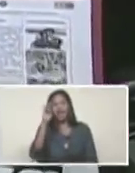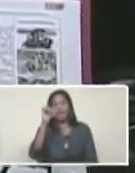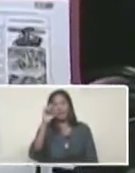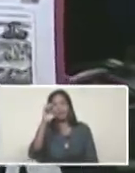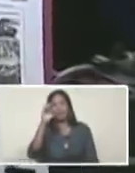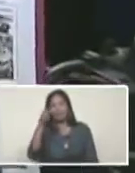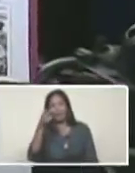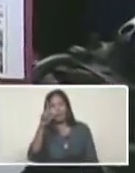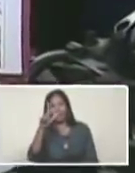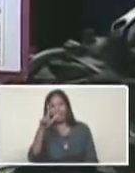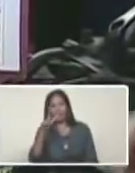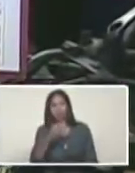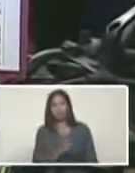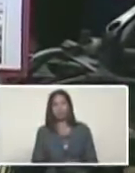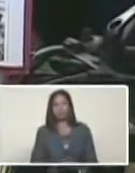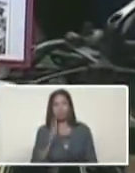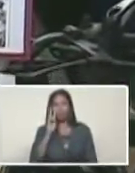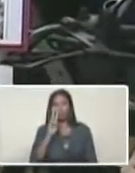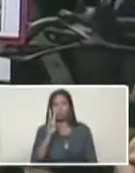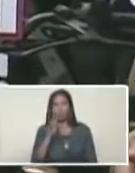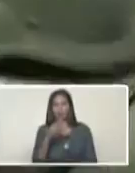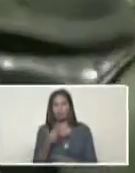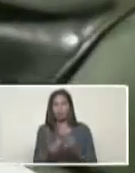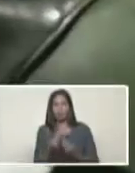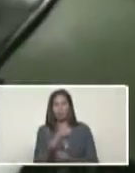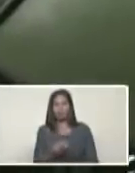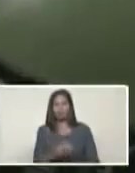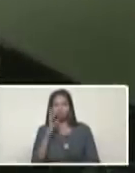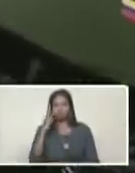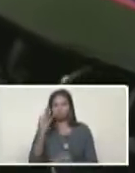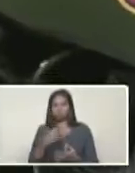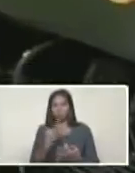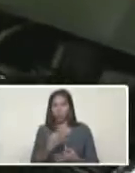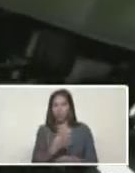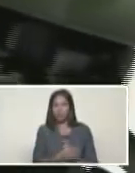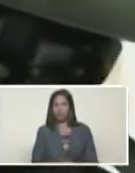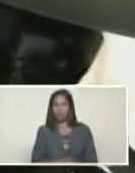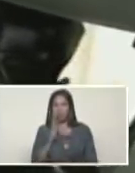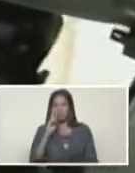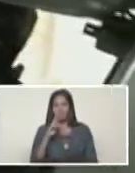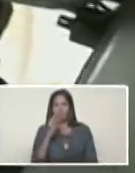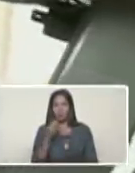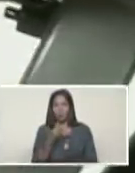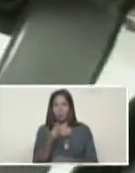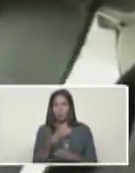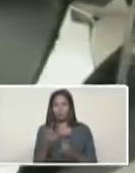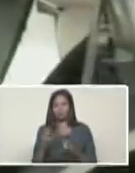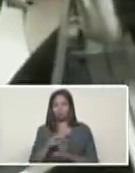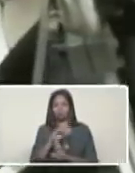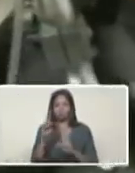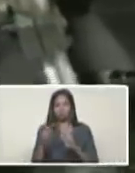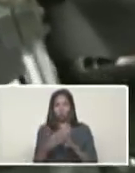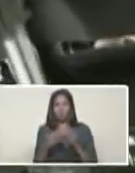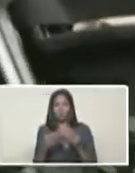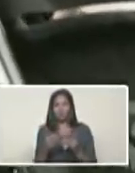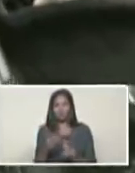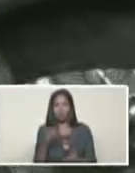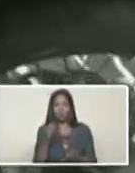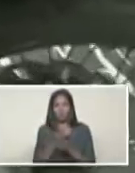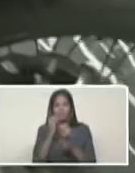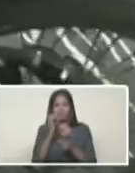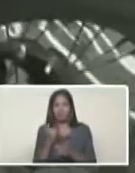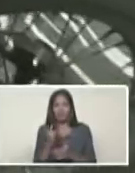usted estuvo... Correcto. Sí. Aquí tenemos el kit completo del combate del